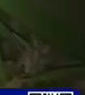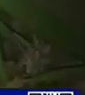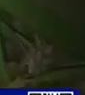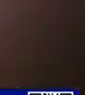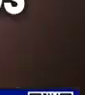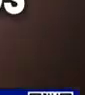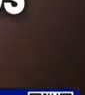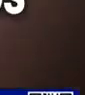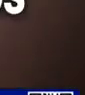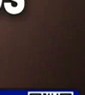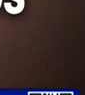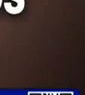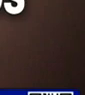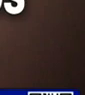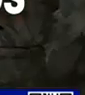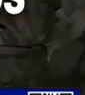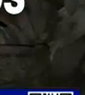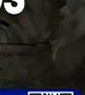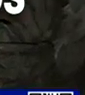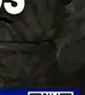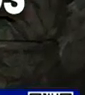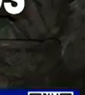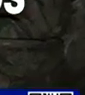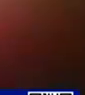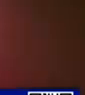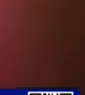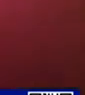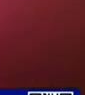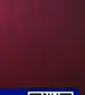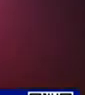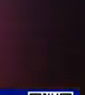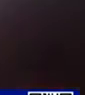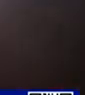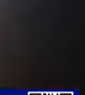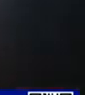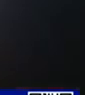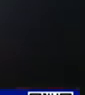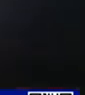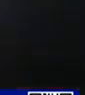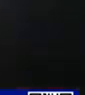La crueldad llegó a una niña de 7 años.